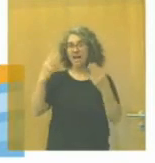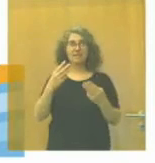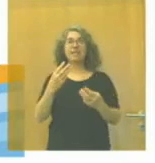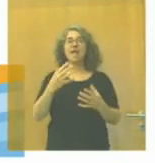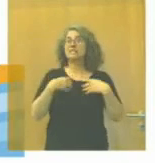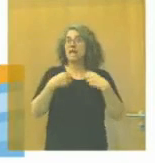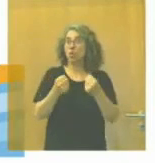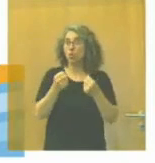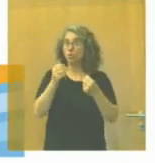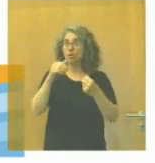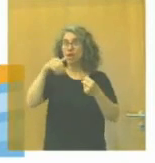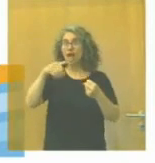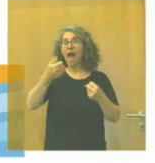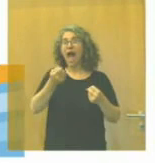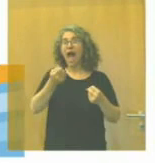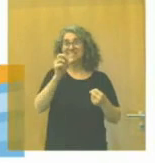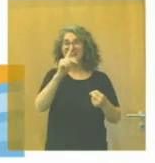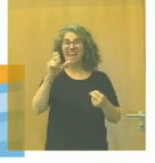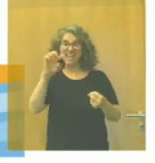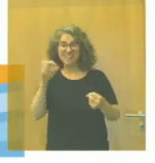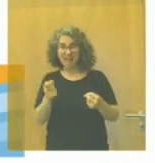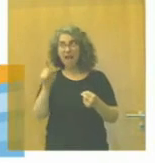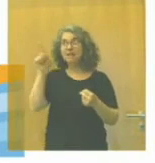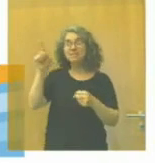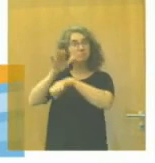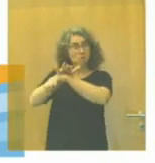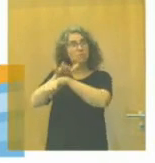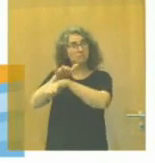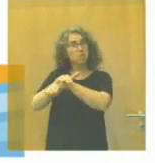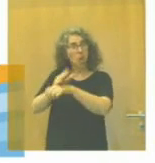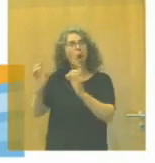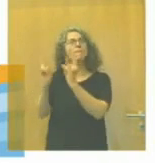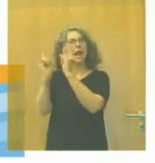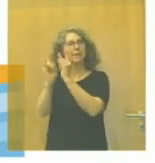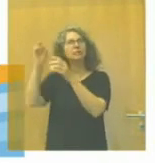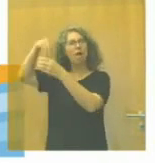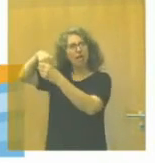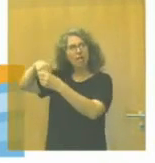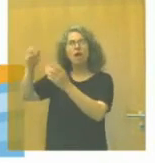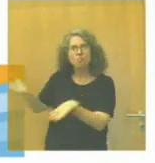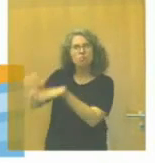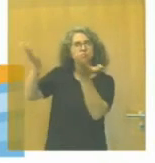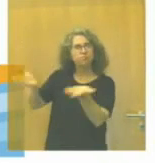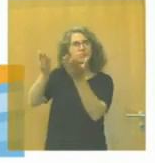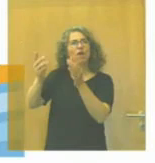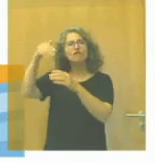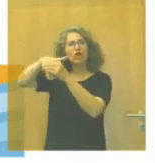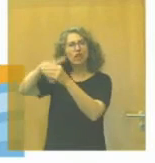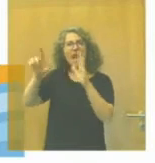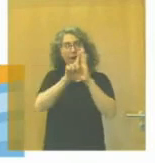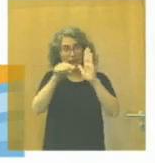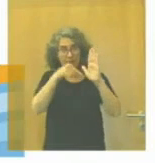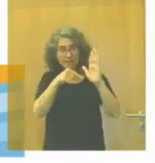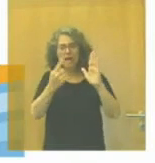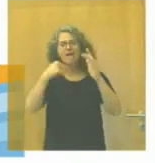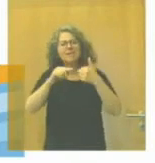Asqueta, que en su momento como parlamentario también contribuyó al voto de esta ley, y que tiene